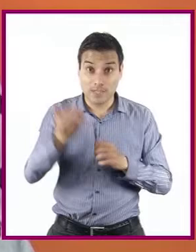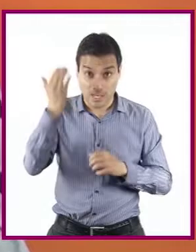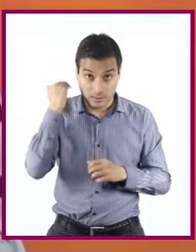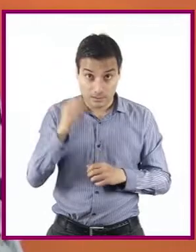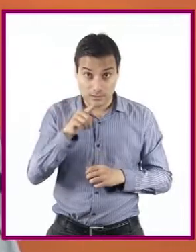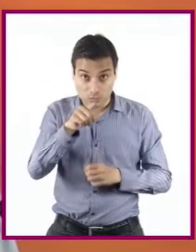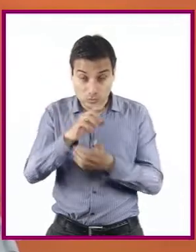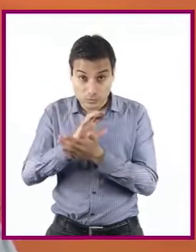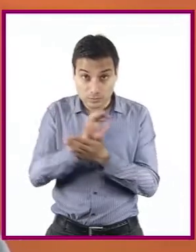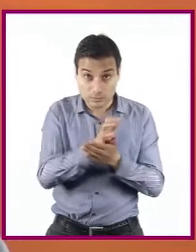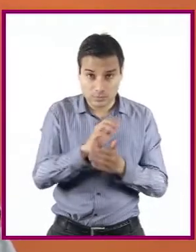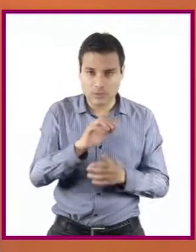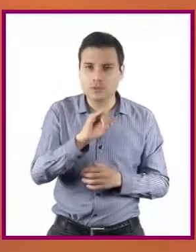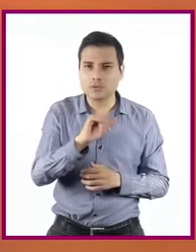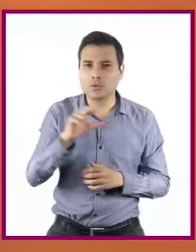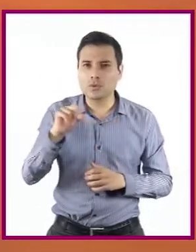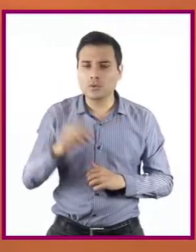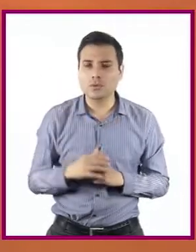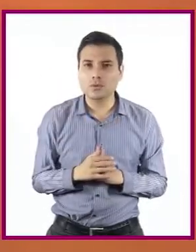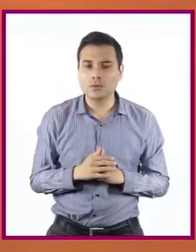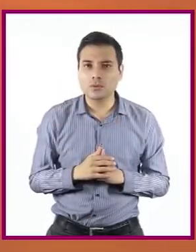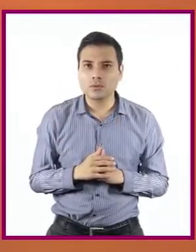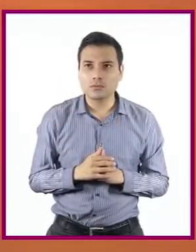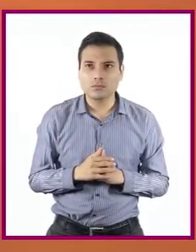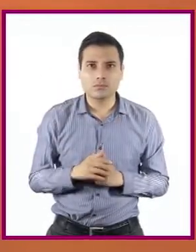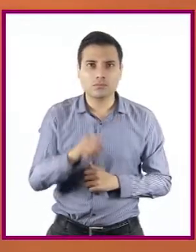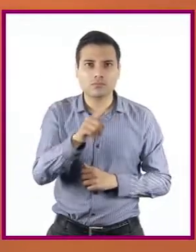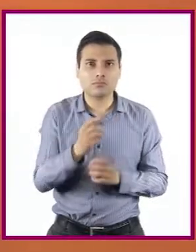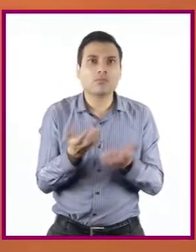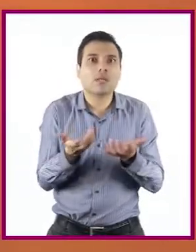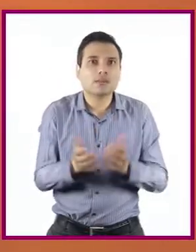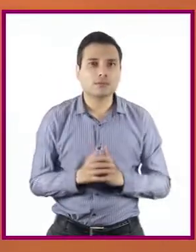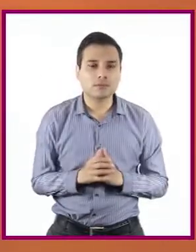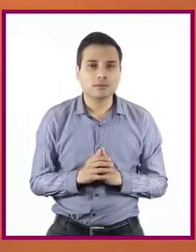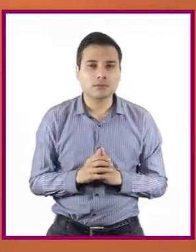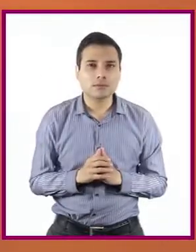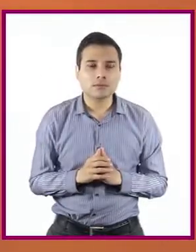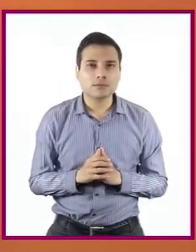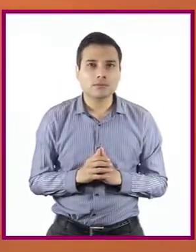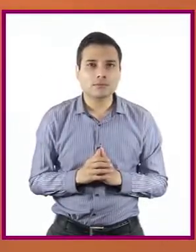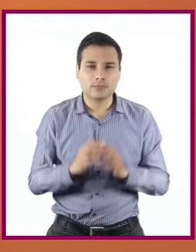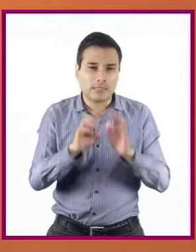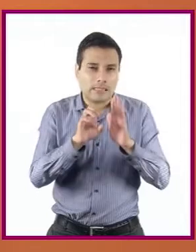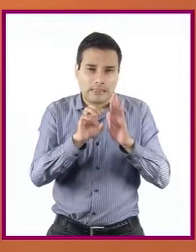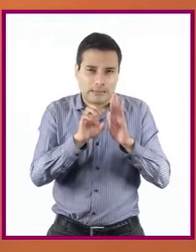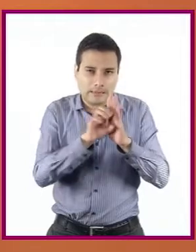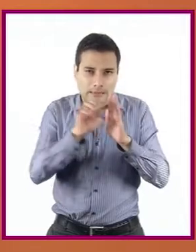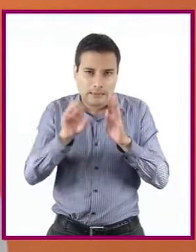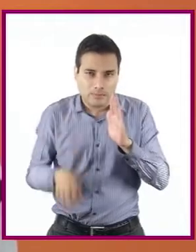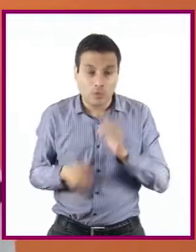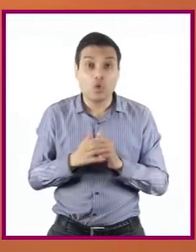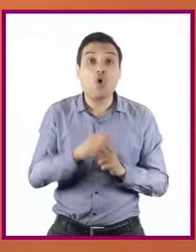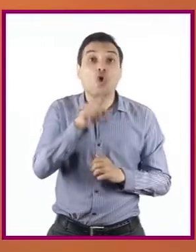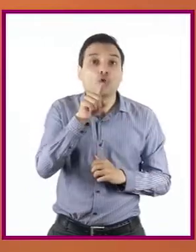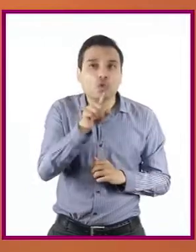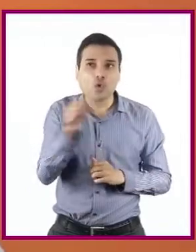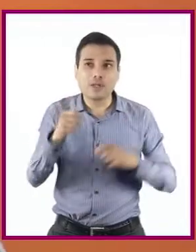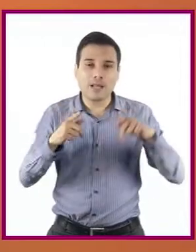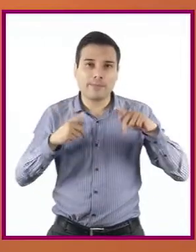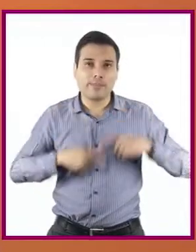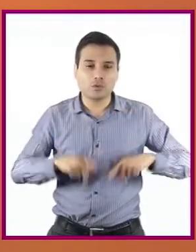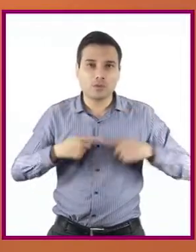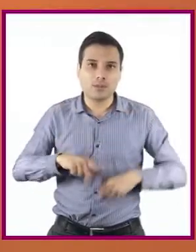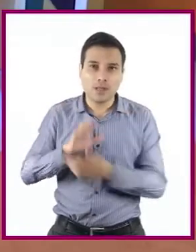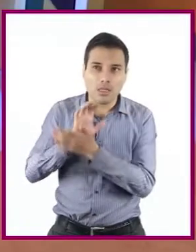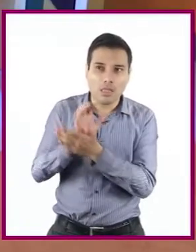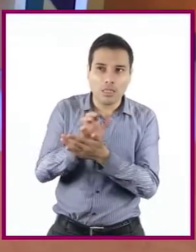o discriminados? Si es así, ¿cómo lo han enfrentado? Y si, por el contrario, ustedes han discriminado,